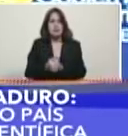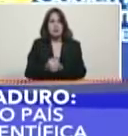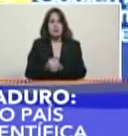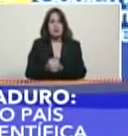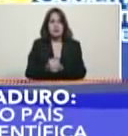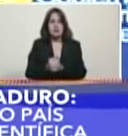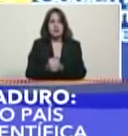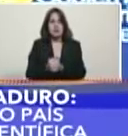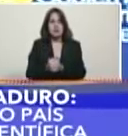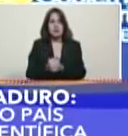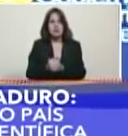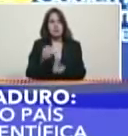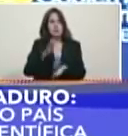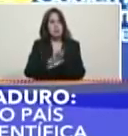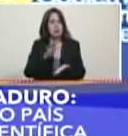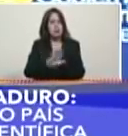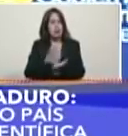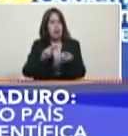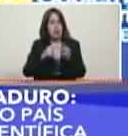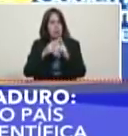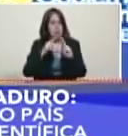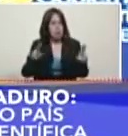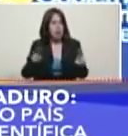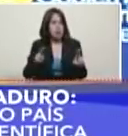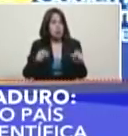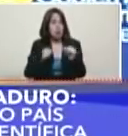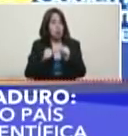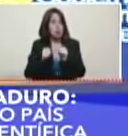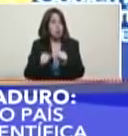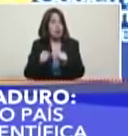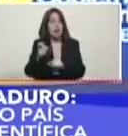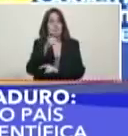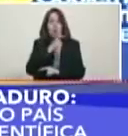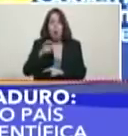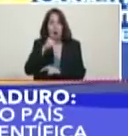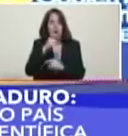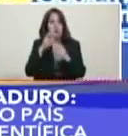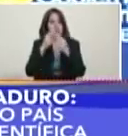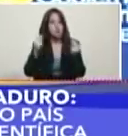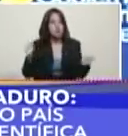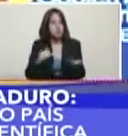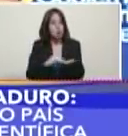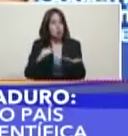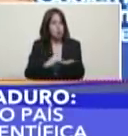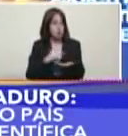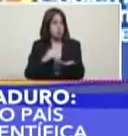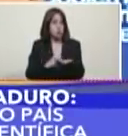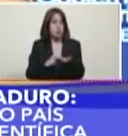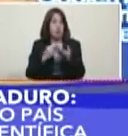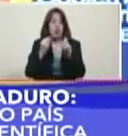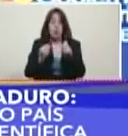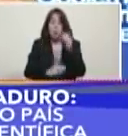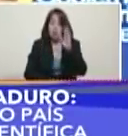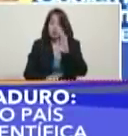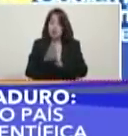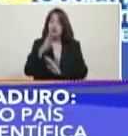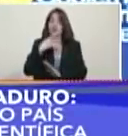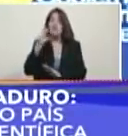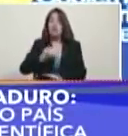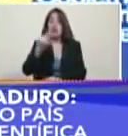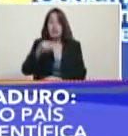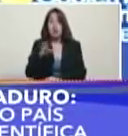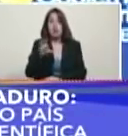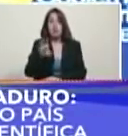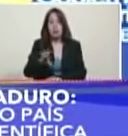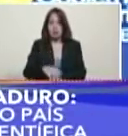tranquilidad, continuar buscando las soluciones y conseguir las salidas al desarrollo verdadero del